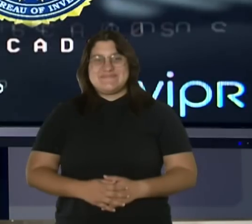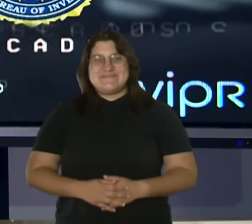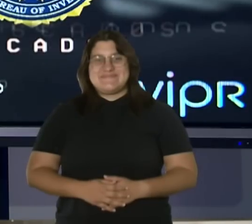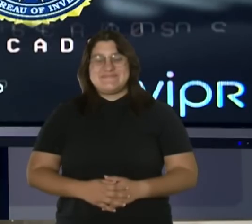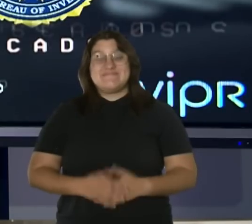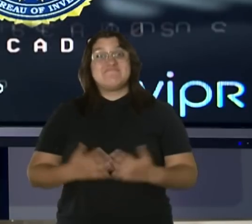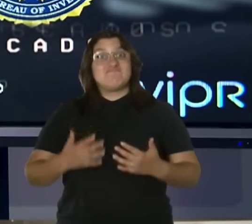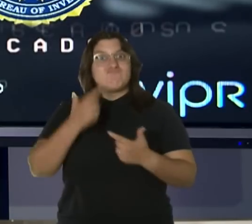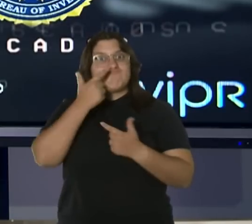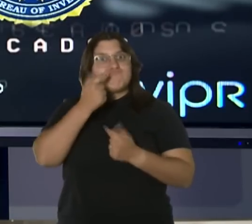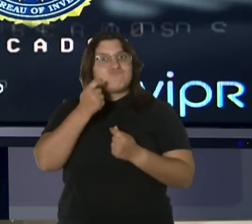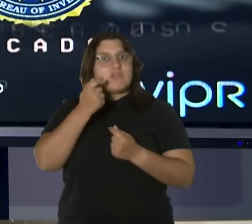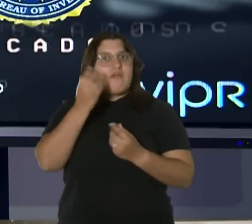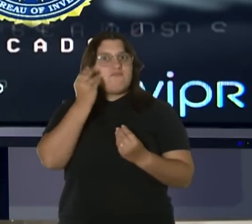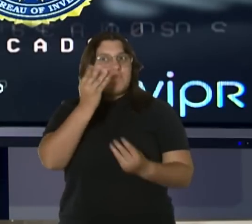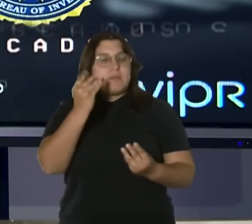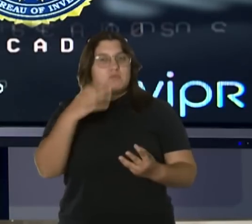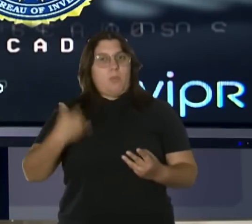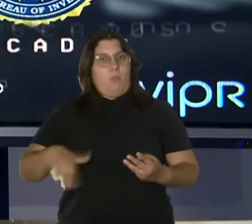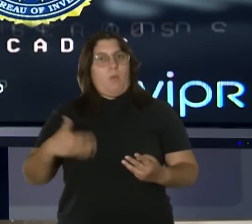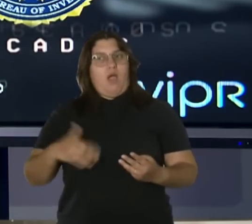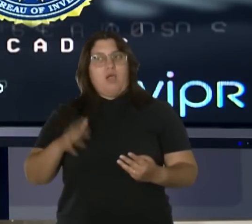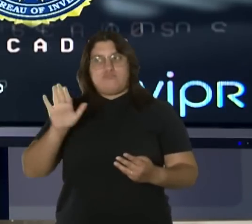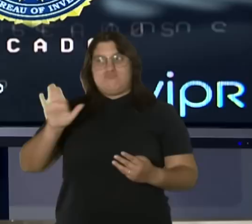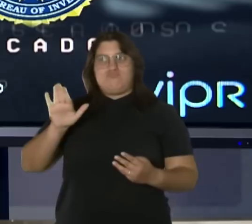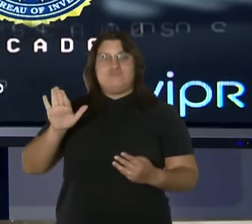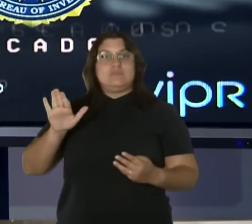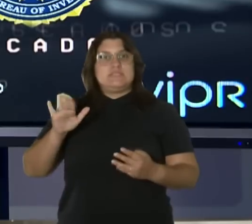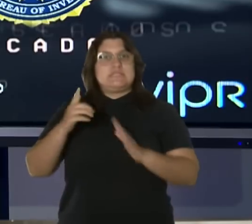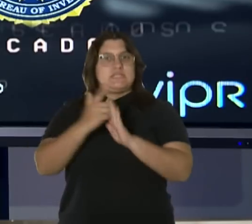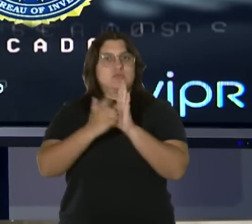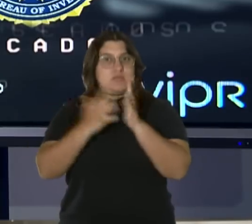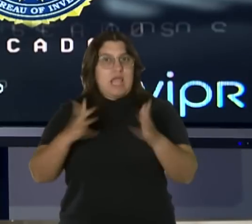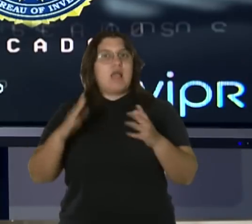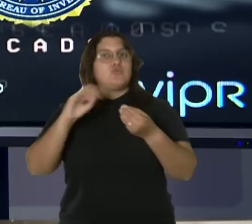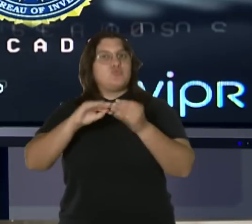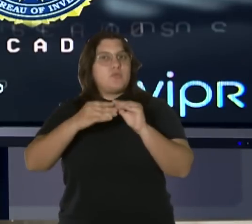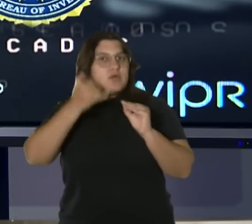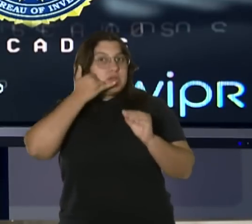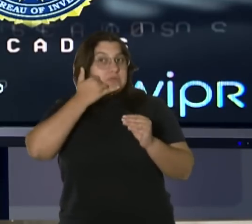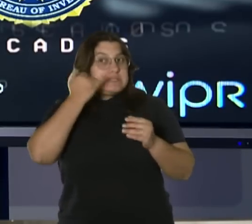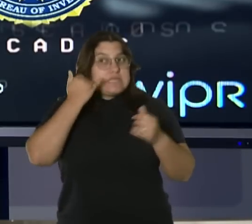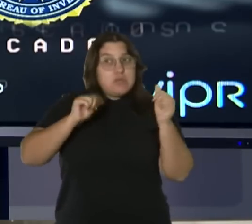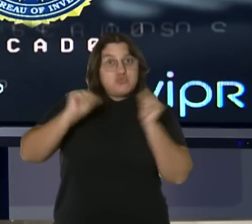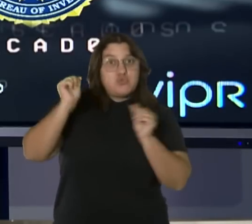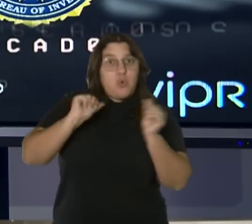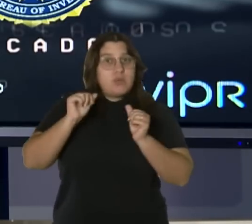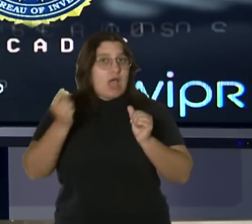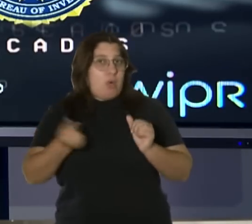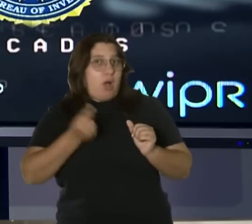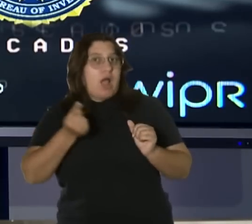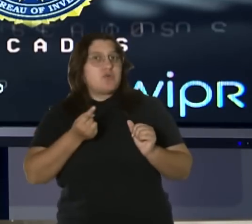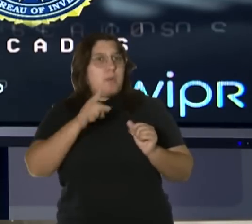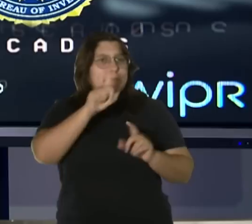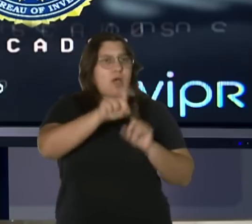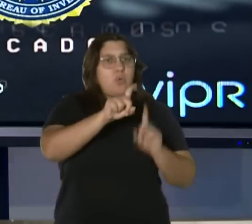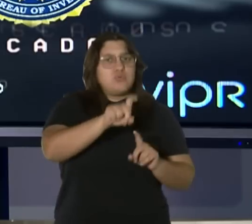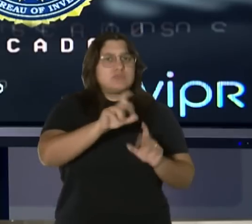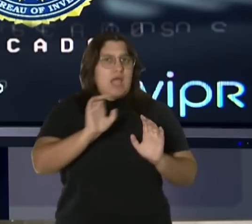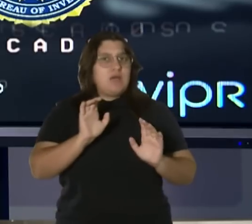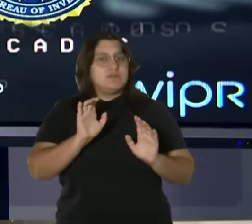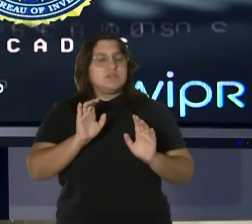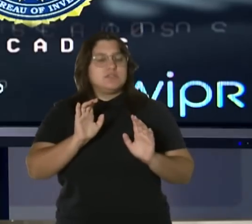interesante información por parte del licenciado anotaron el número telefónico para si acaso usted tiene algún tipo de pregunta